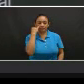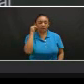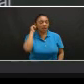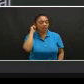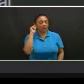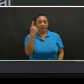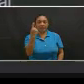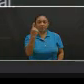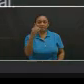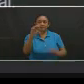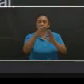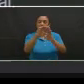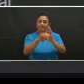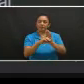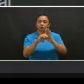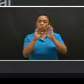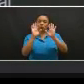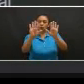número 16